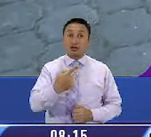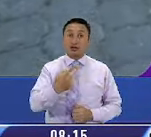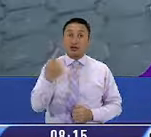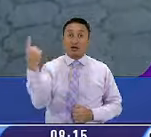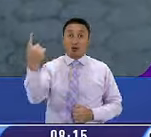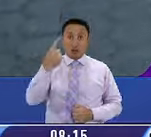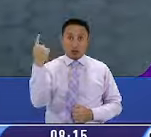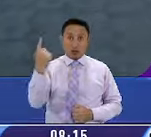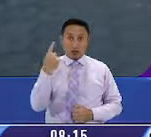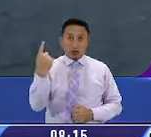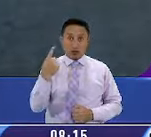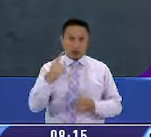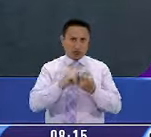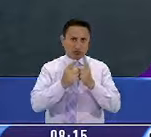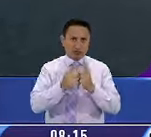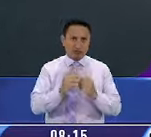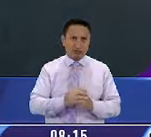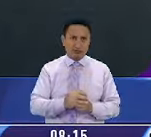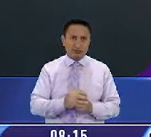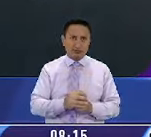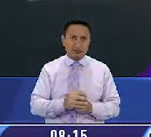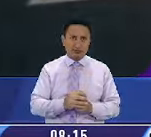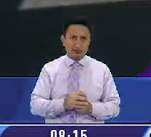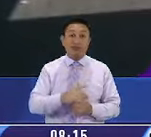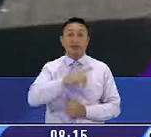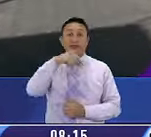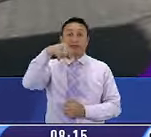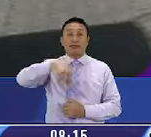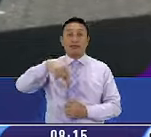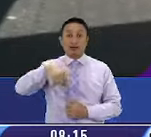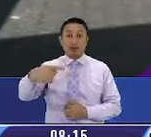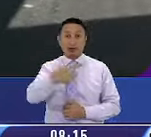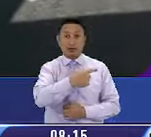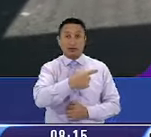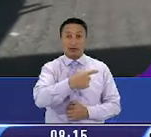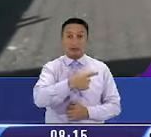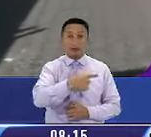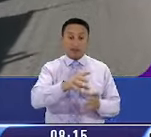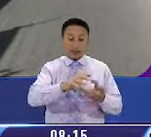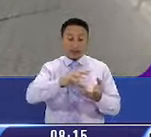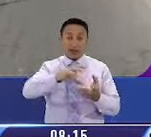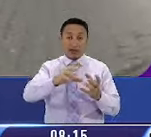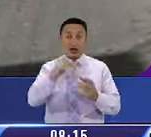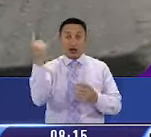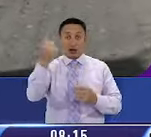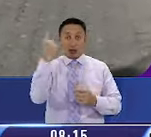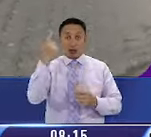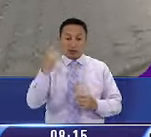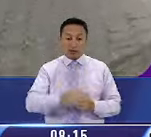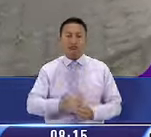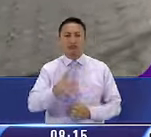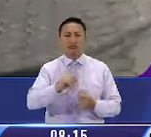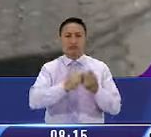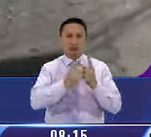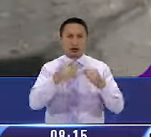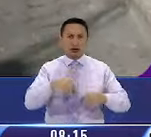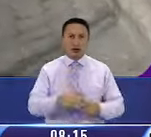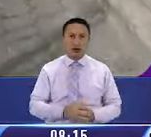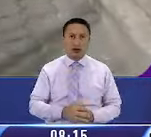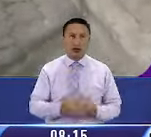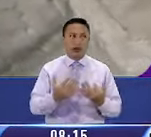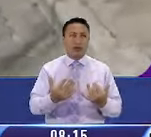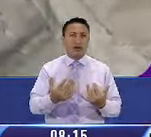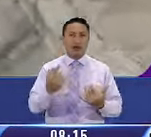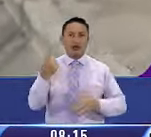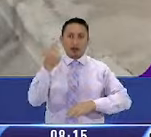sea, lo que pasa que vinieron a cambiar estos medidores de aquí, pero que ya van a cambiarlos de acá, dijeron un